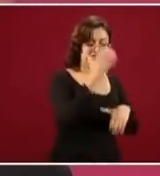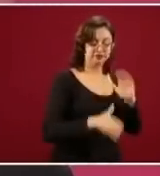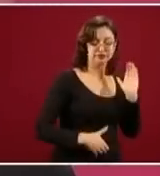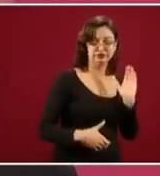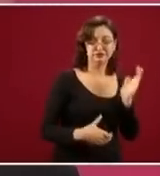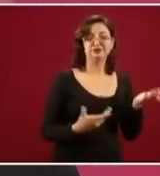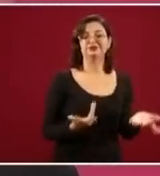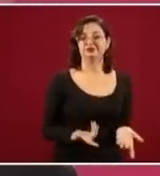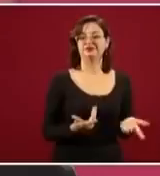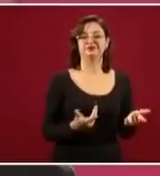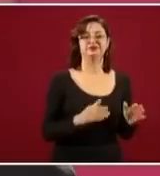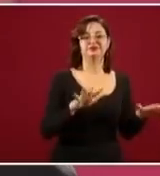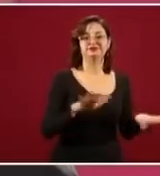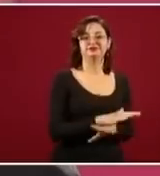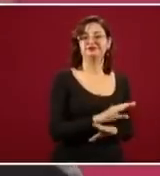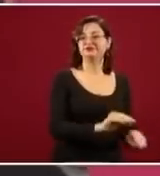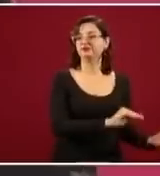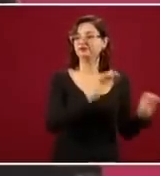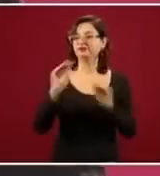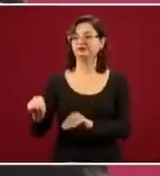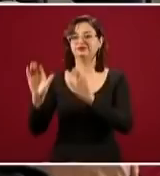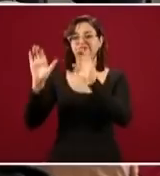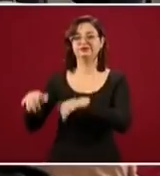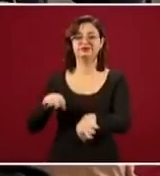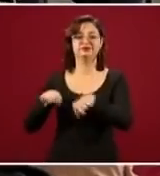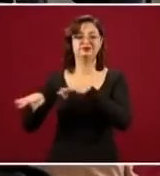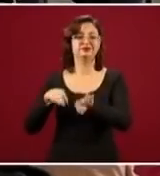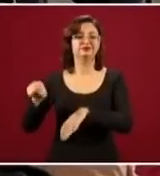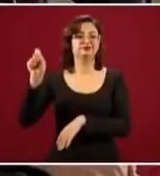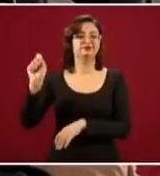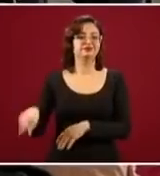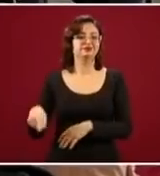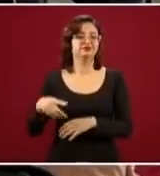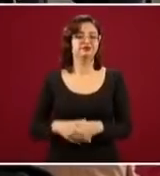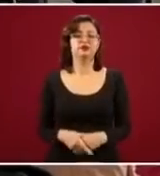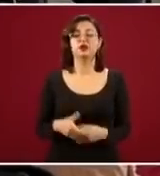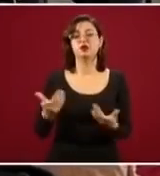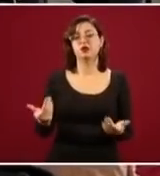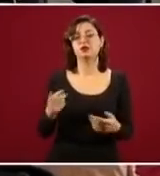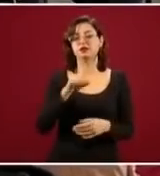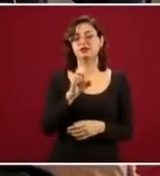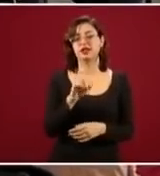de ferrocarriles que se quedó con los ferrocarriles nacionales,